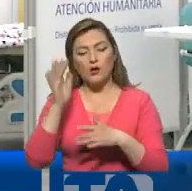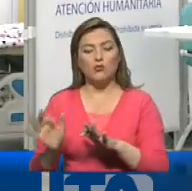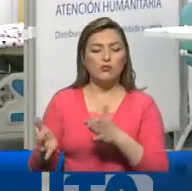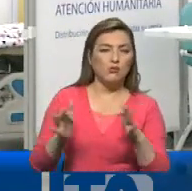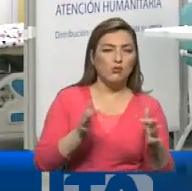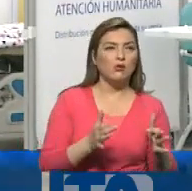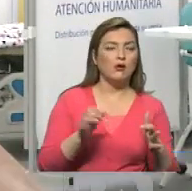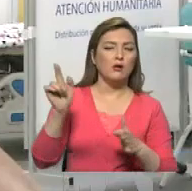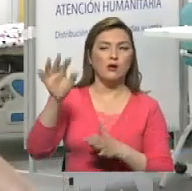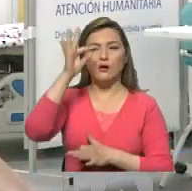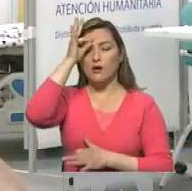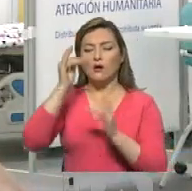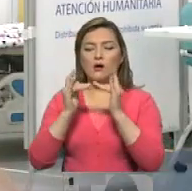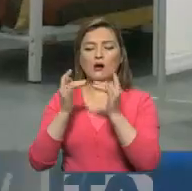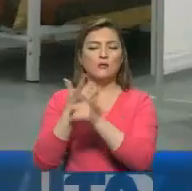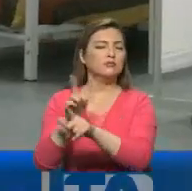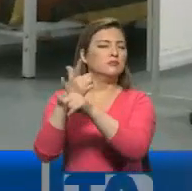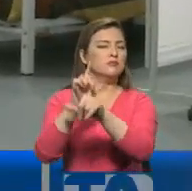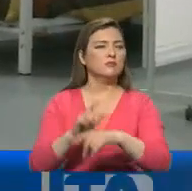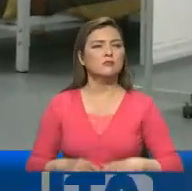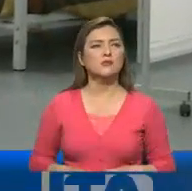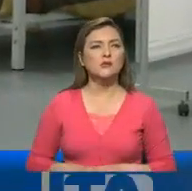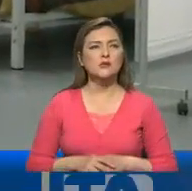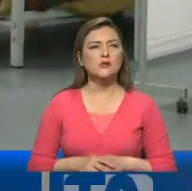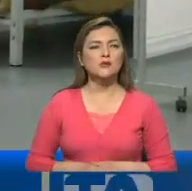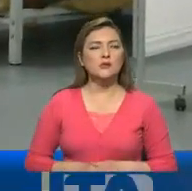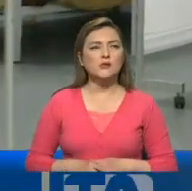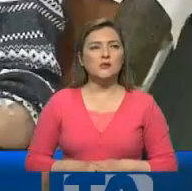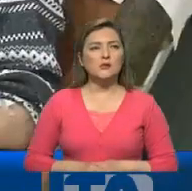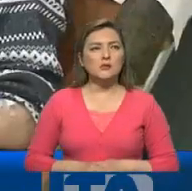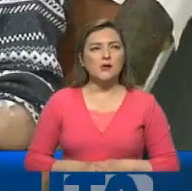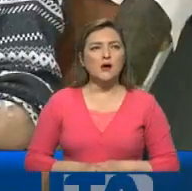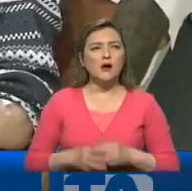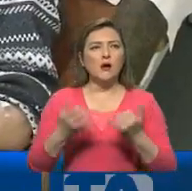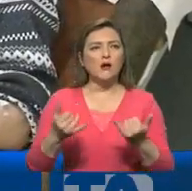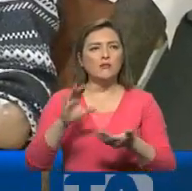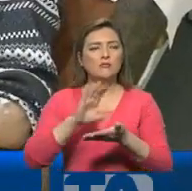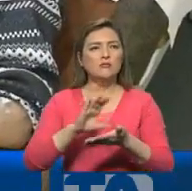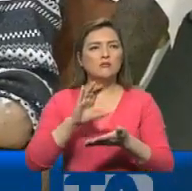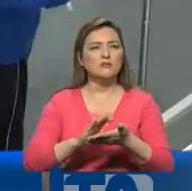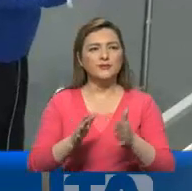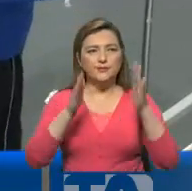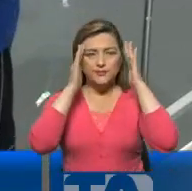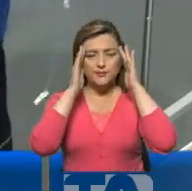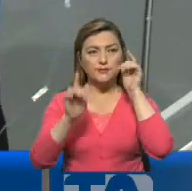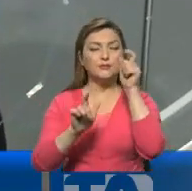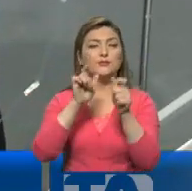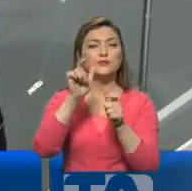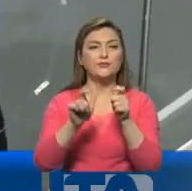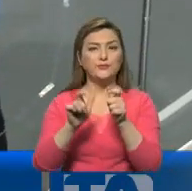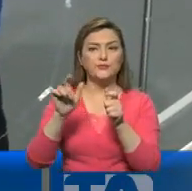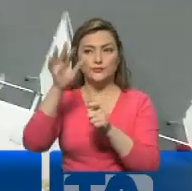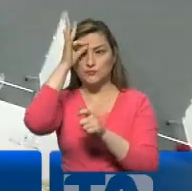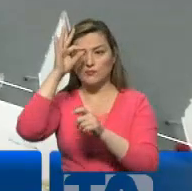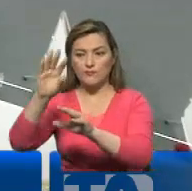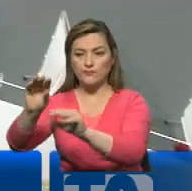de descongestionar las camas de los otros hospitales. Es decir, ahora el centro únicamente está atendiendo a pacientes que son derivados